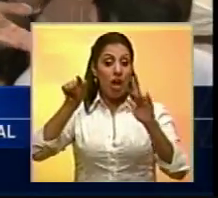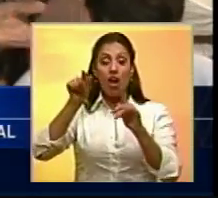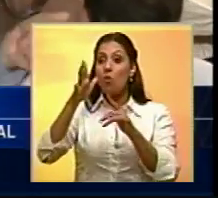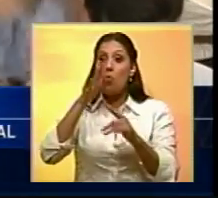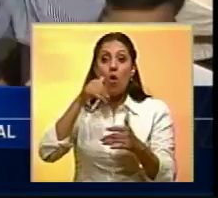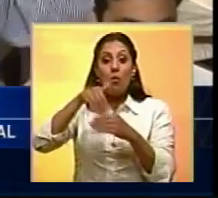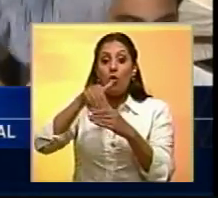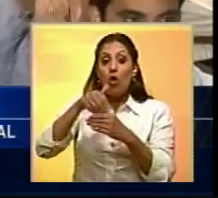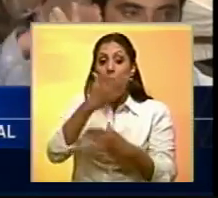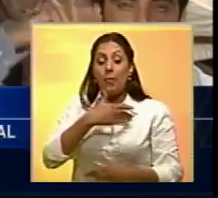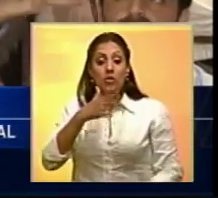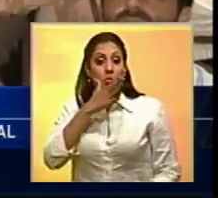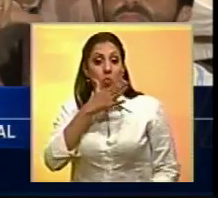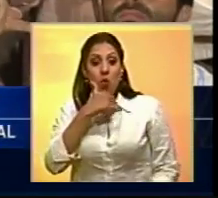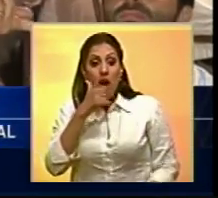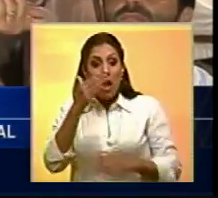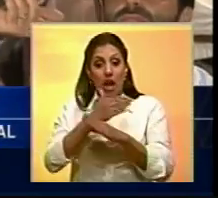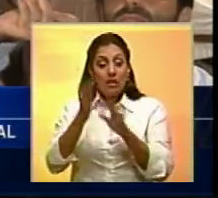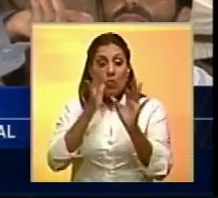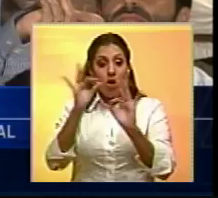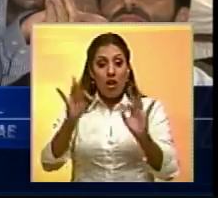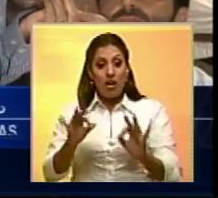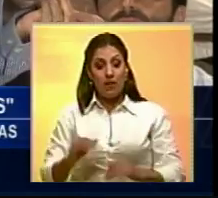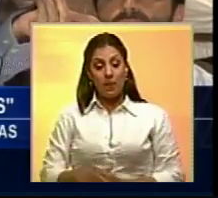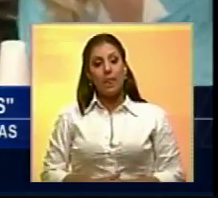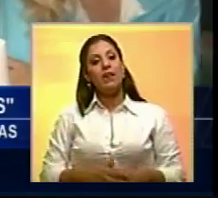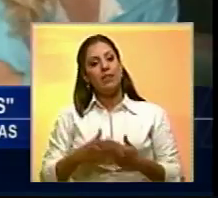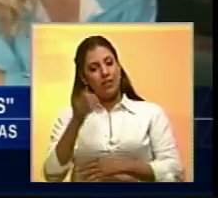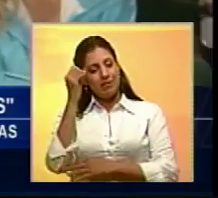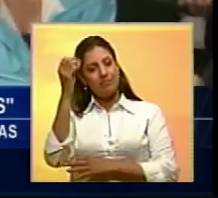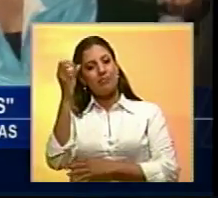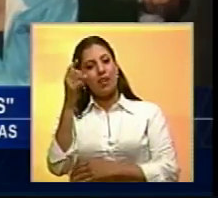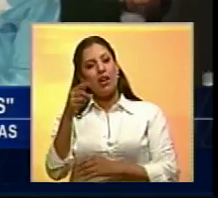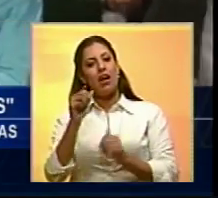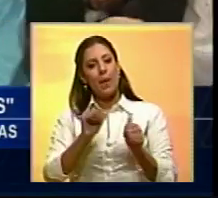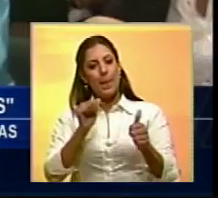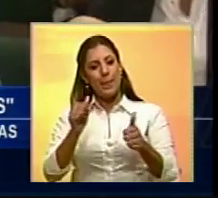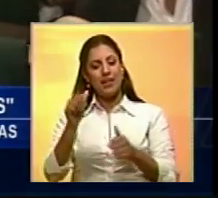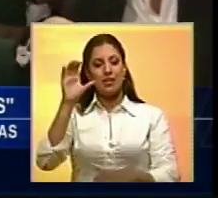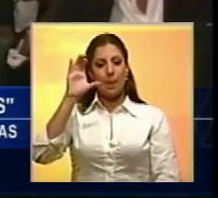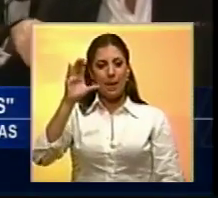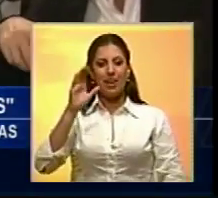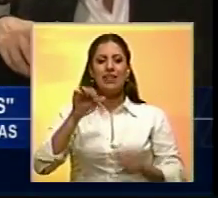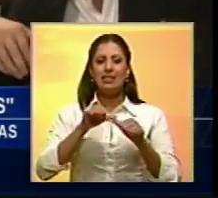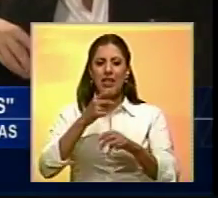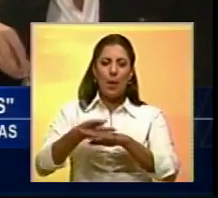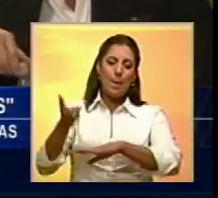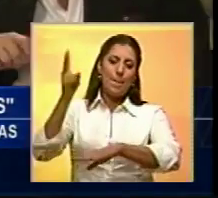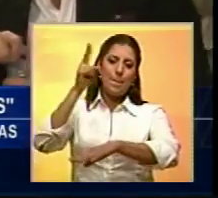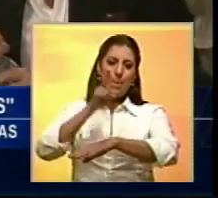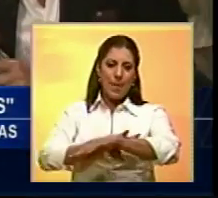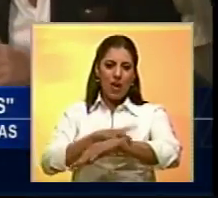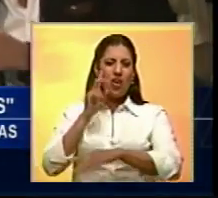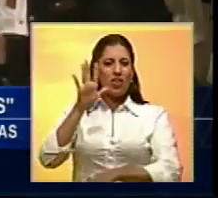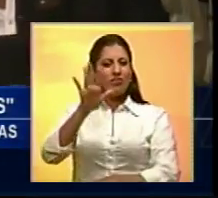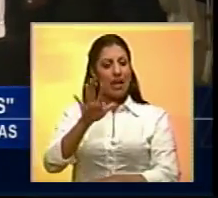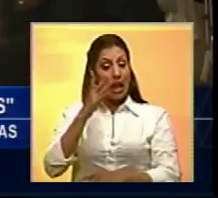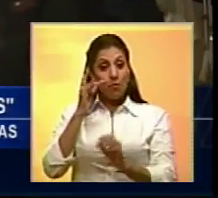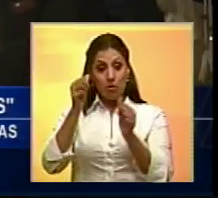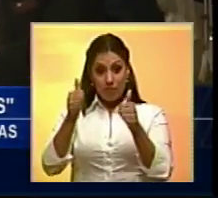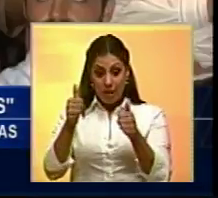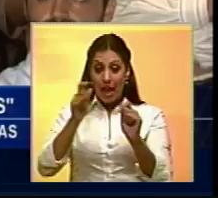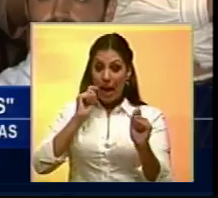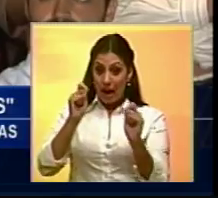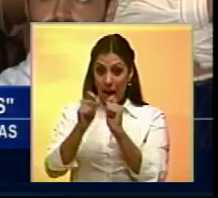contempla elección presidencial ni siquiera anticipada. El parlamentario aseguró que las condiciones actuales del país siguen empeorando, por lo que cree que de concretarse